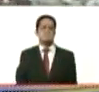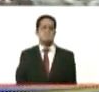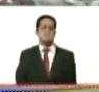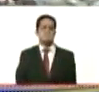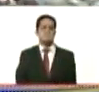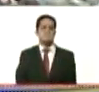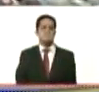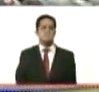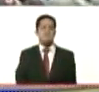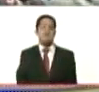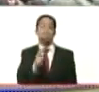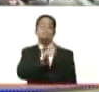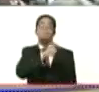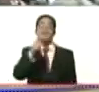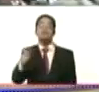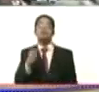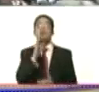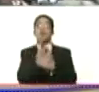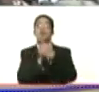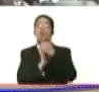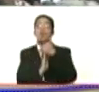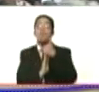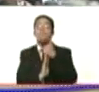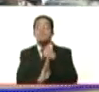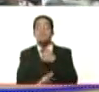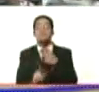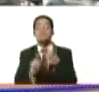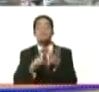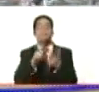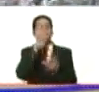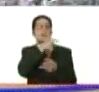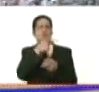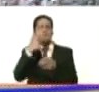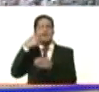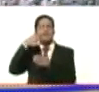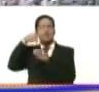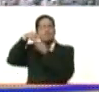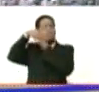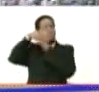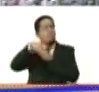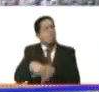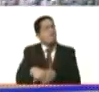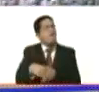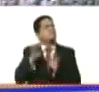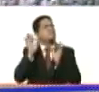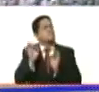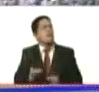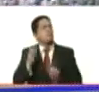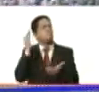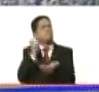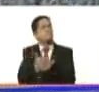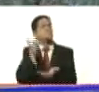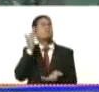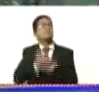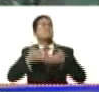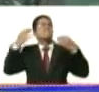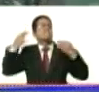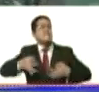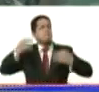de los humildes, de los explotados, de los humillados de siempre.